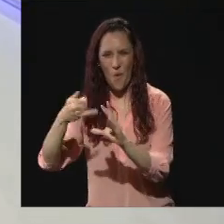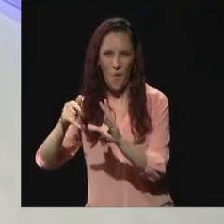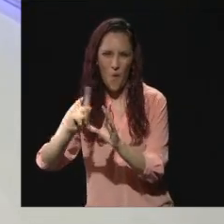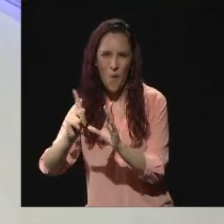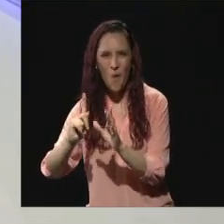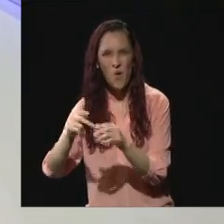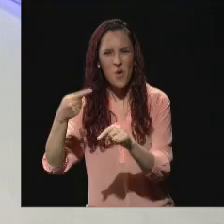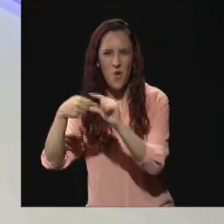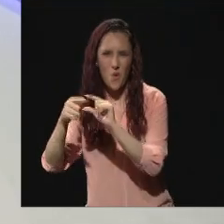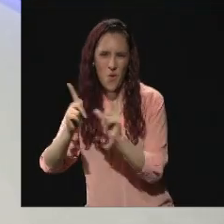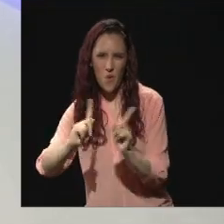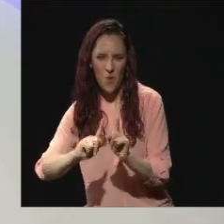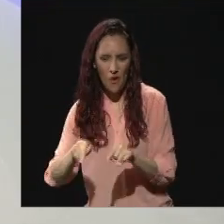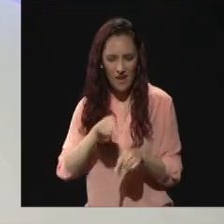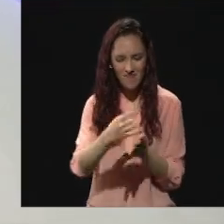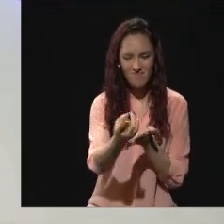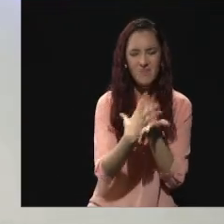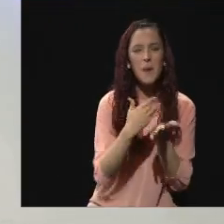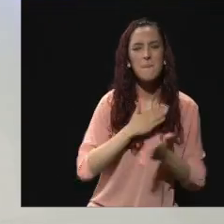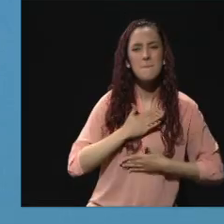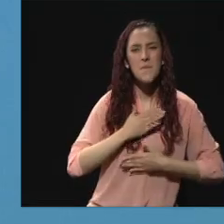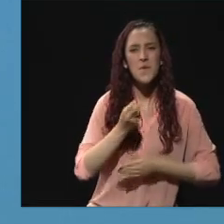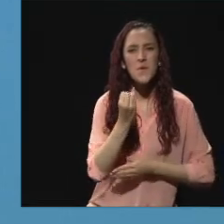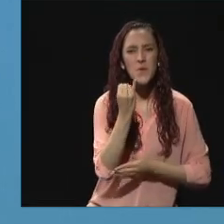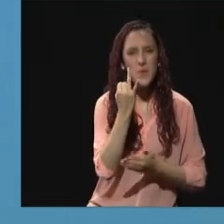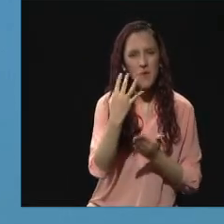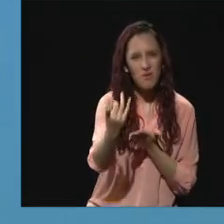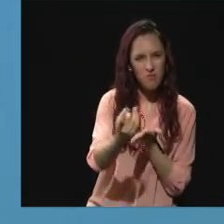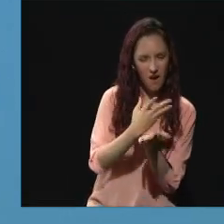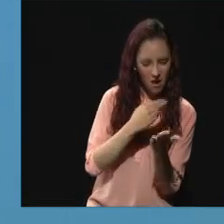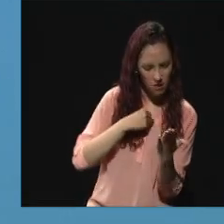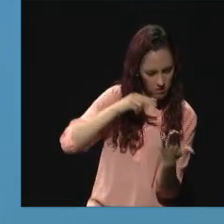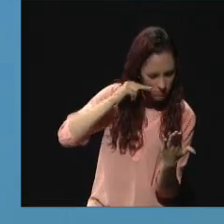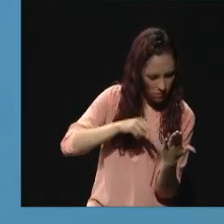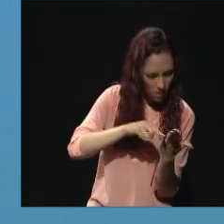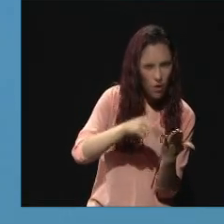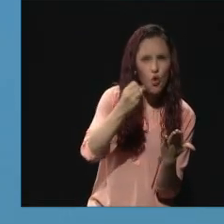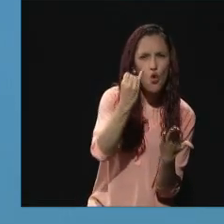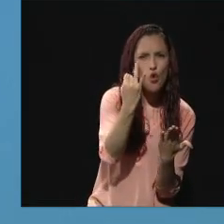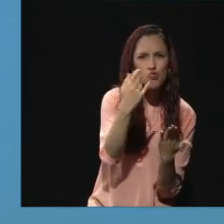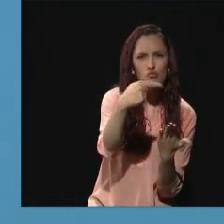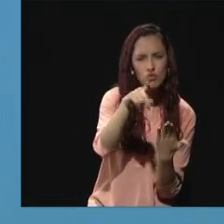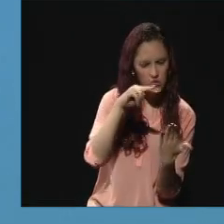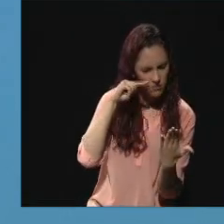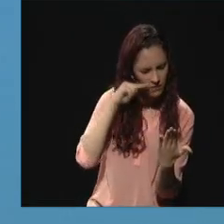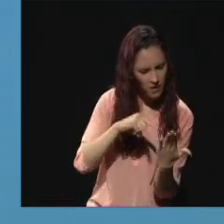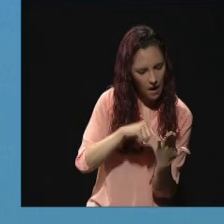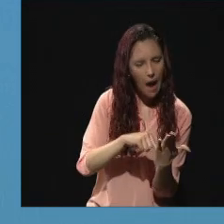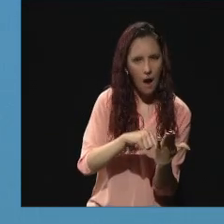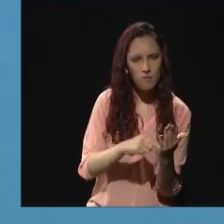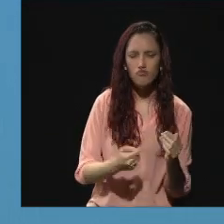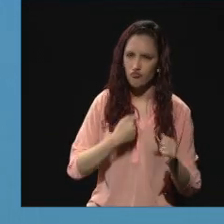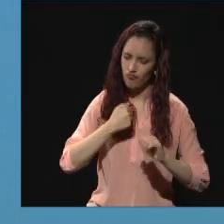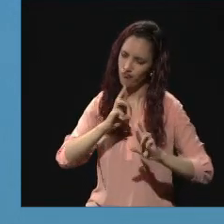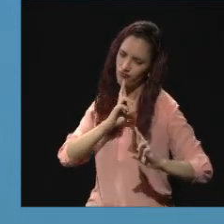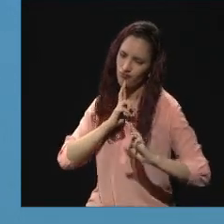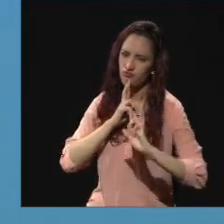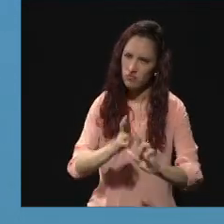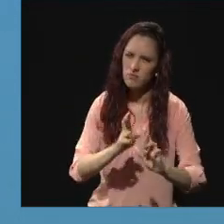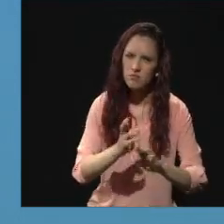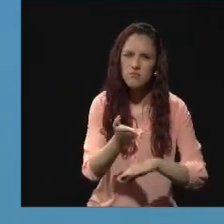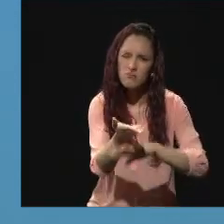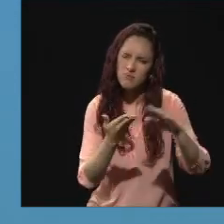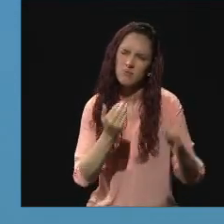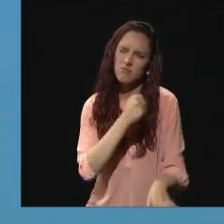al celular con un número específico y hay la posibilidad de que el usuario le envía el operador s ese requerimiento